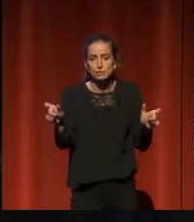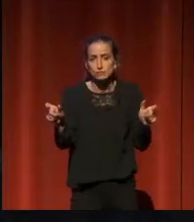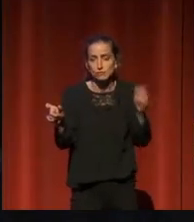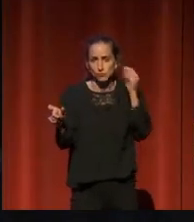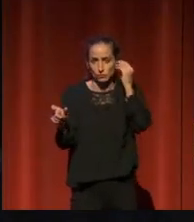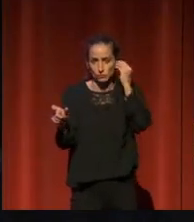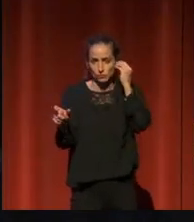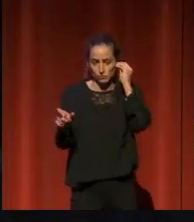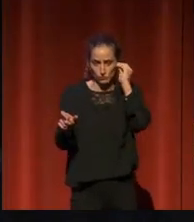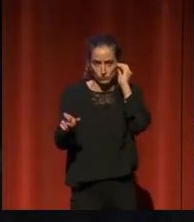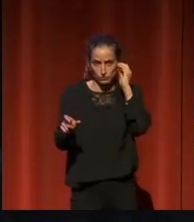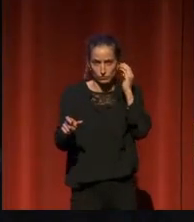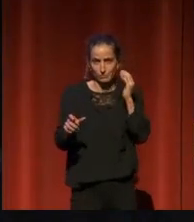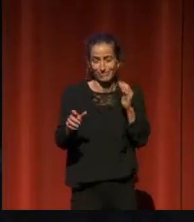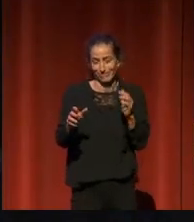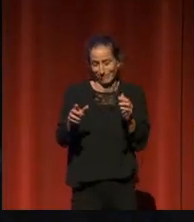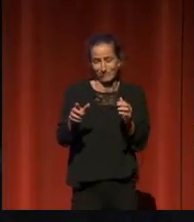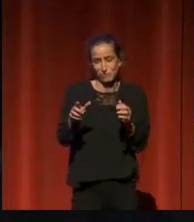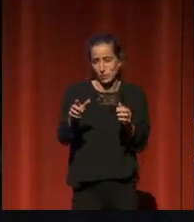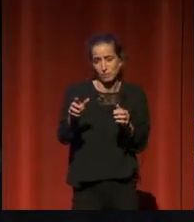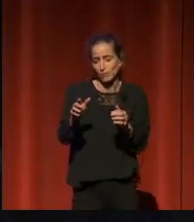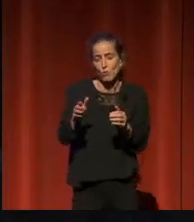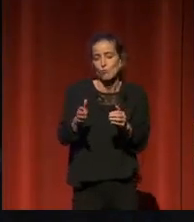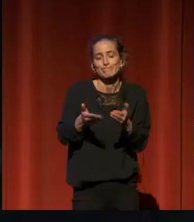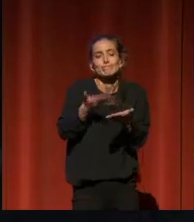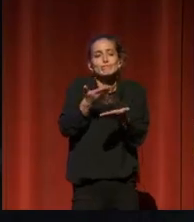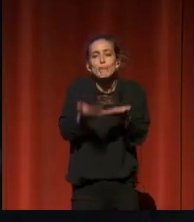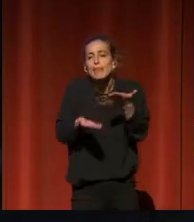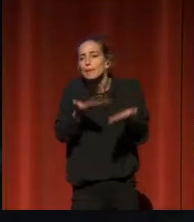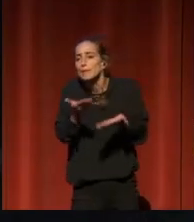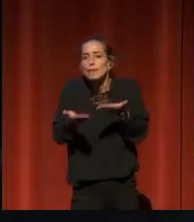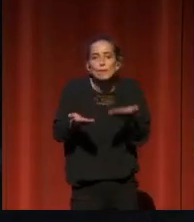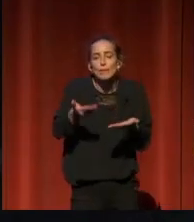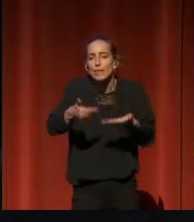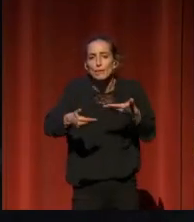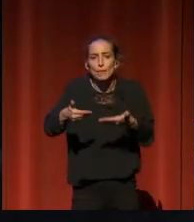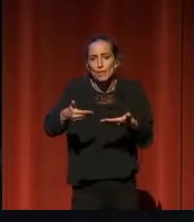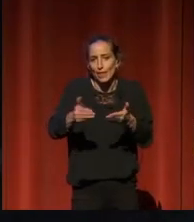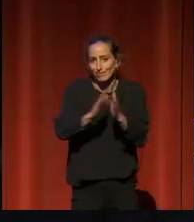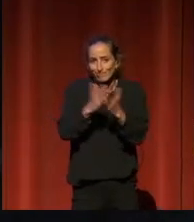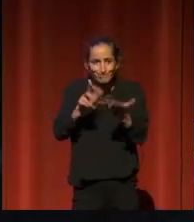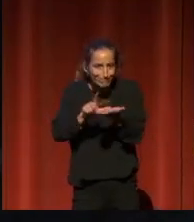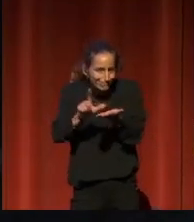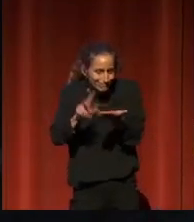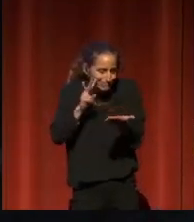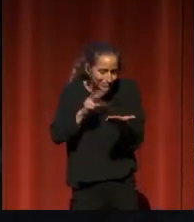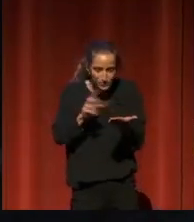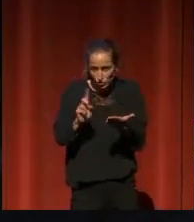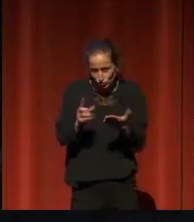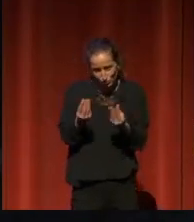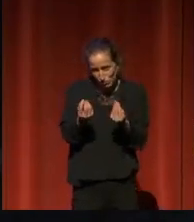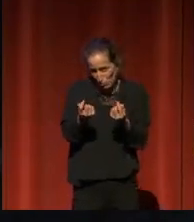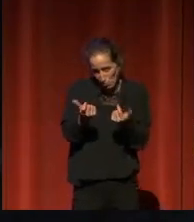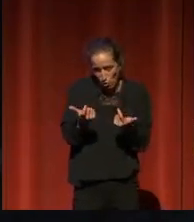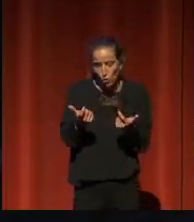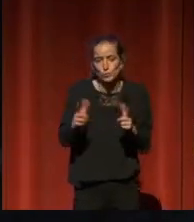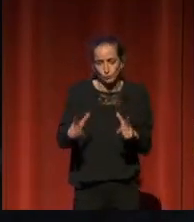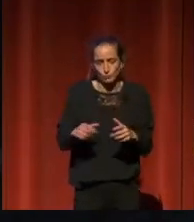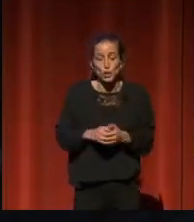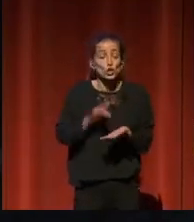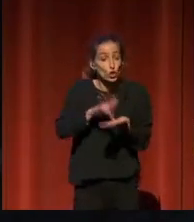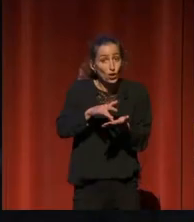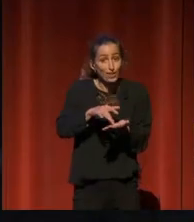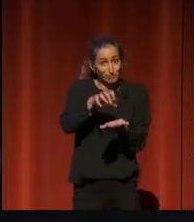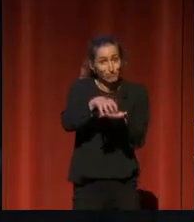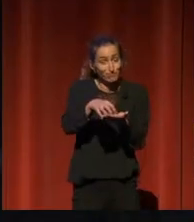de literacia es muy baja y entonces lo que ha pasado es que cuando abrimos la biblioteca todas las personas